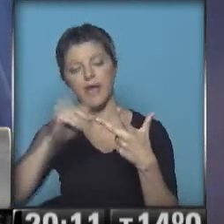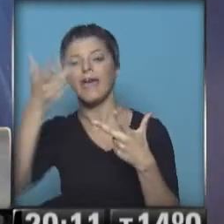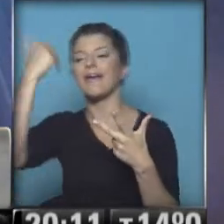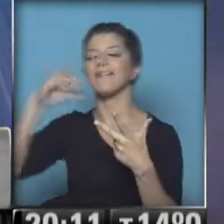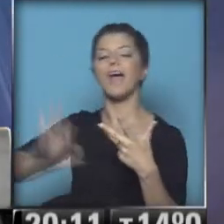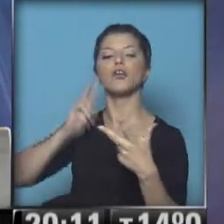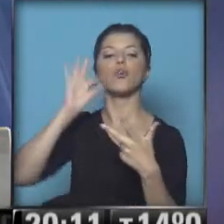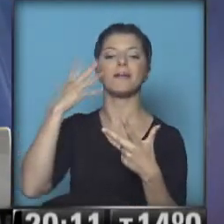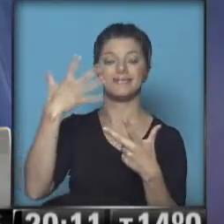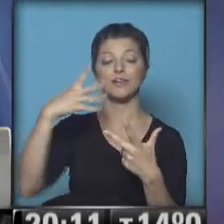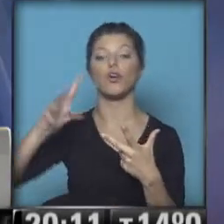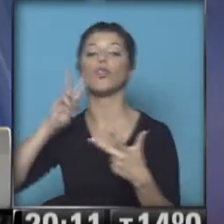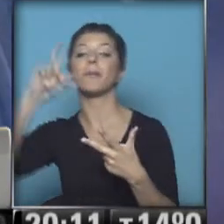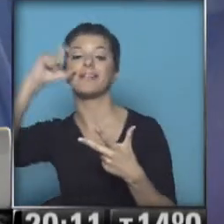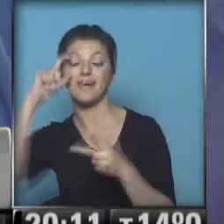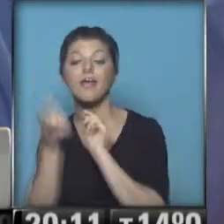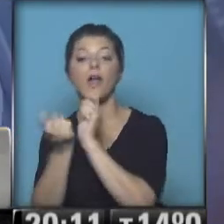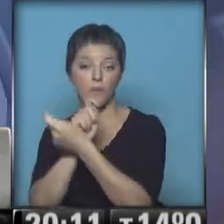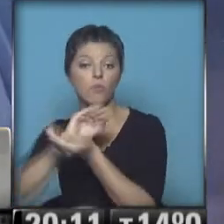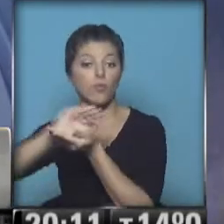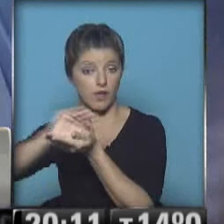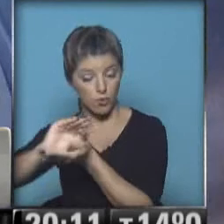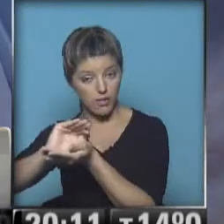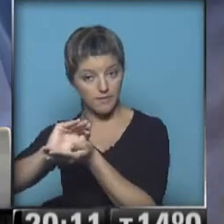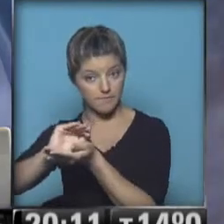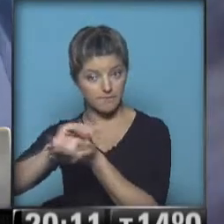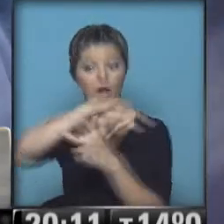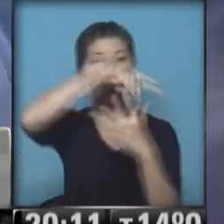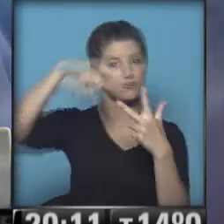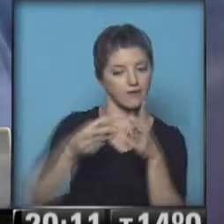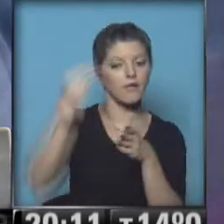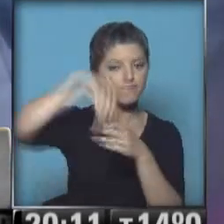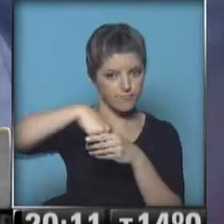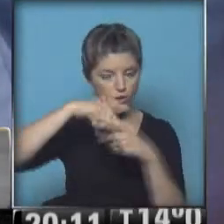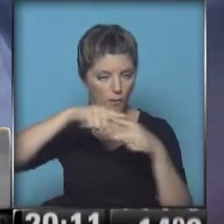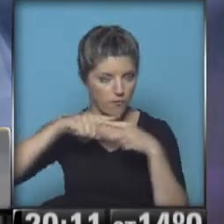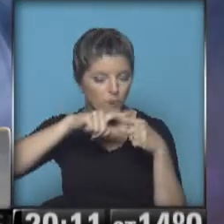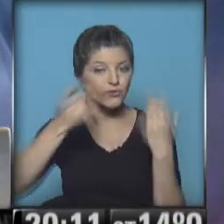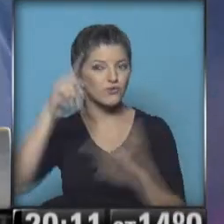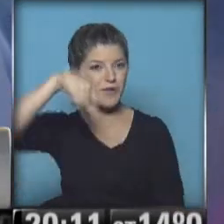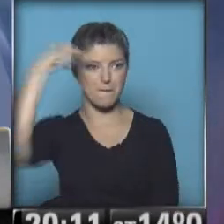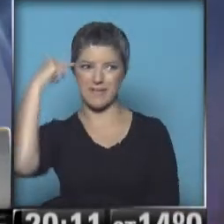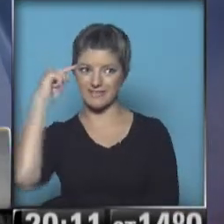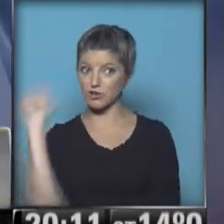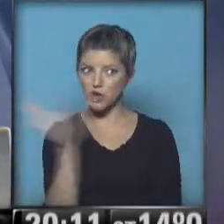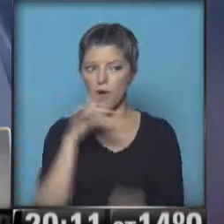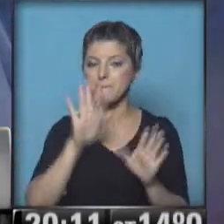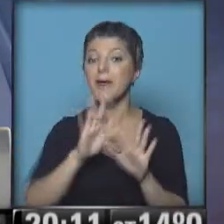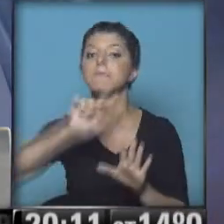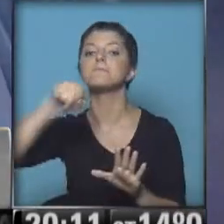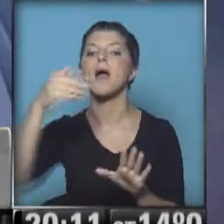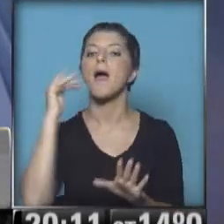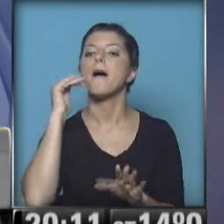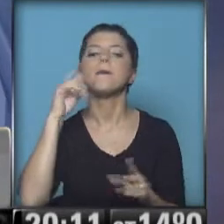y 2000 pero bueno imagínense ustedes la expectativa del discurso presidencial que como decíamos se tomó la